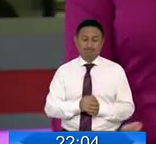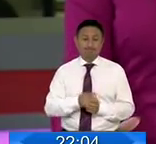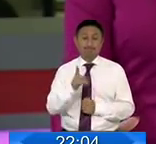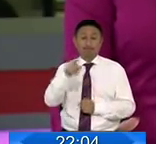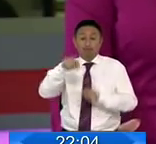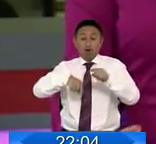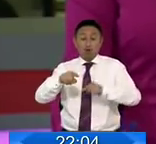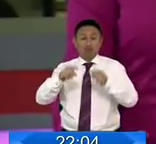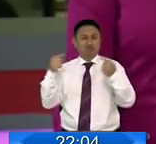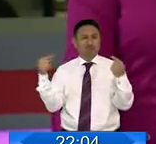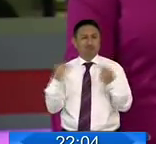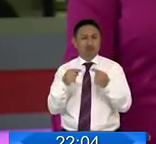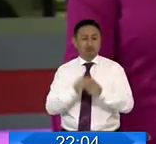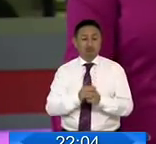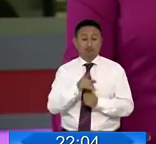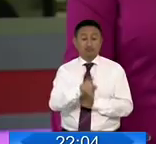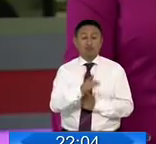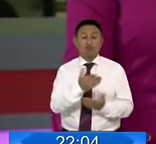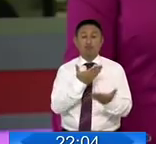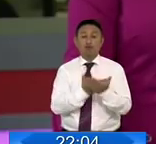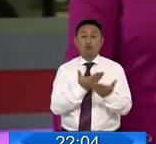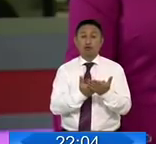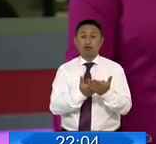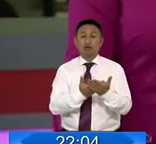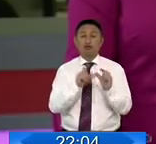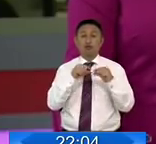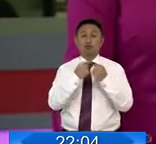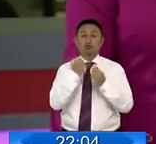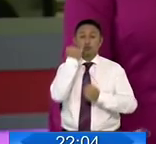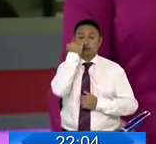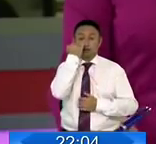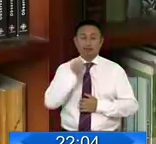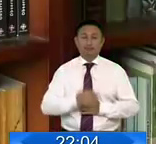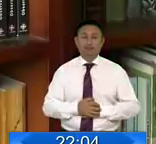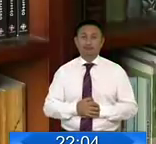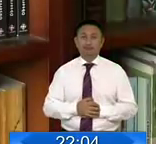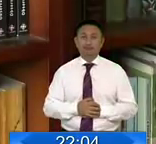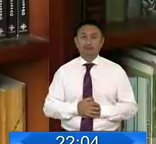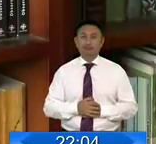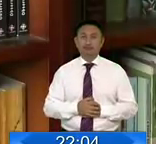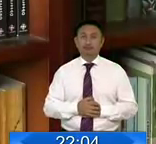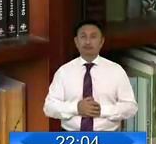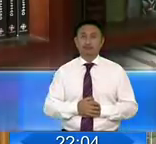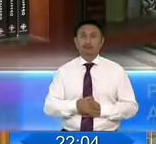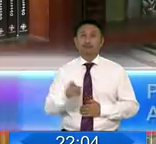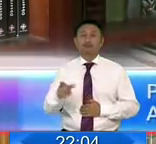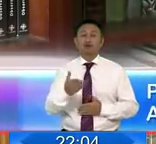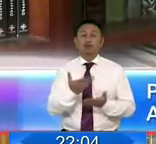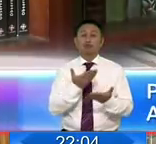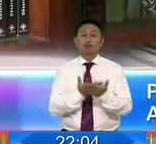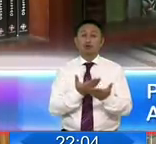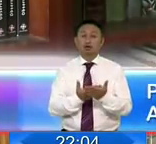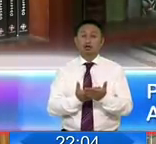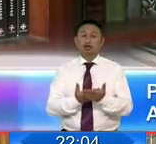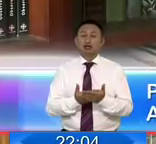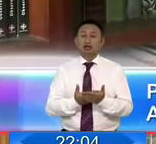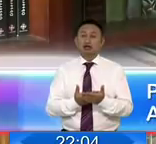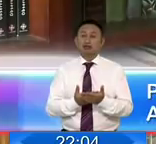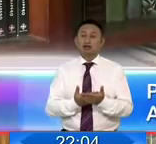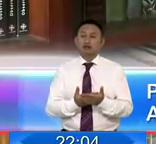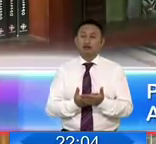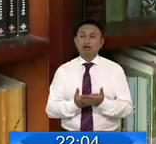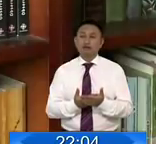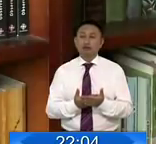posiciones críticas a las medidas planteadas por el sector indígena. Es una propuesta que le ayuda a las clases medias porque le